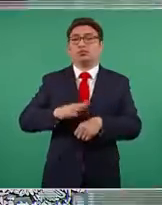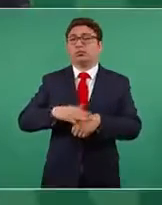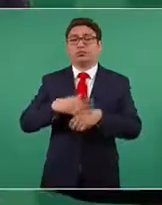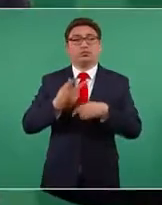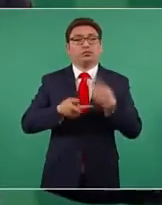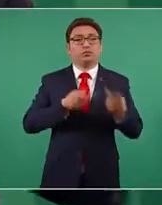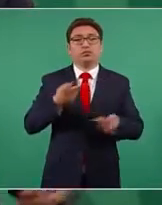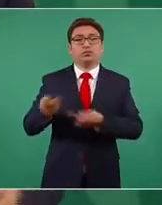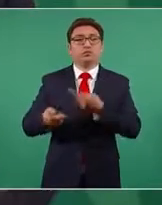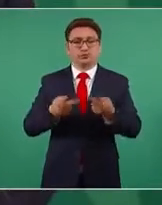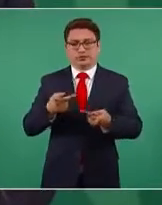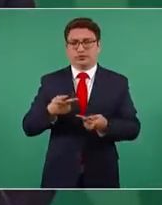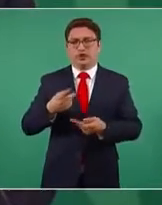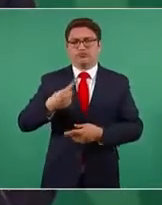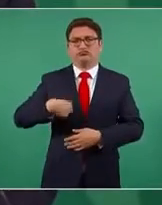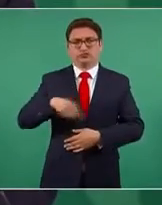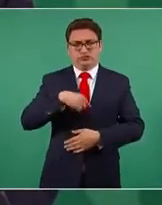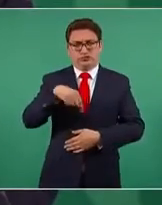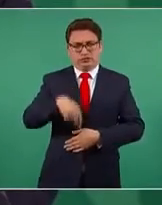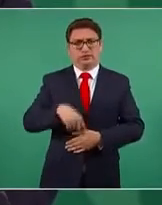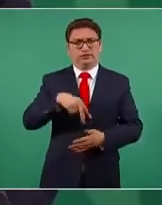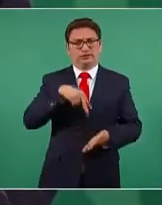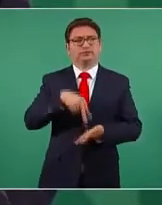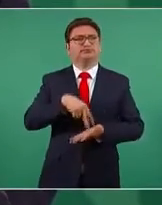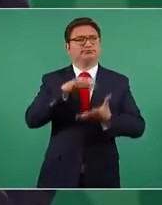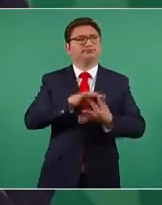Aquí nosotros vamos a estar hablando de la consulta.